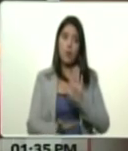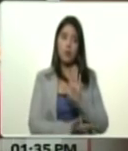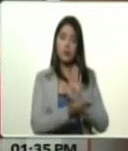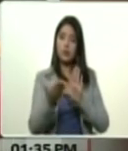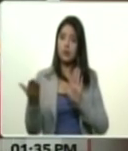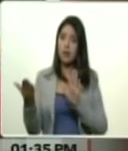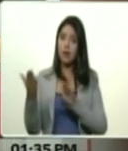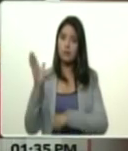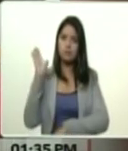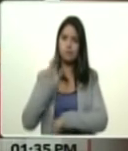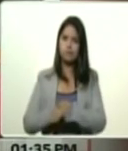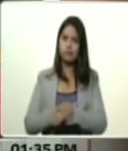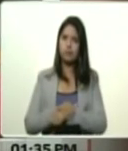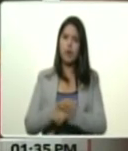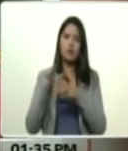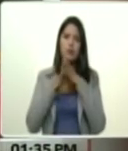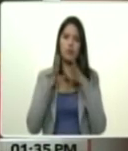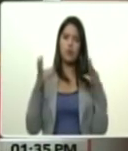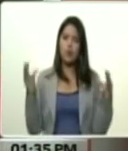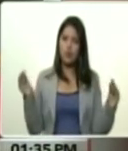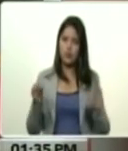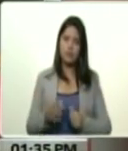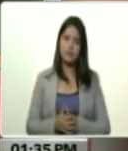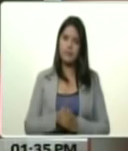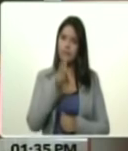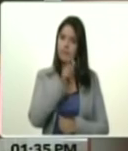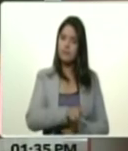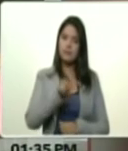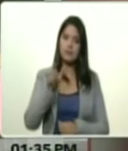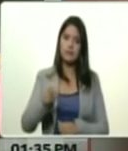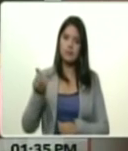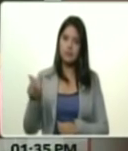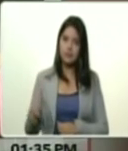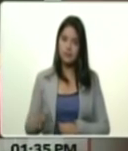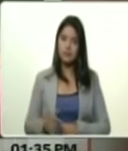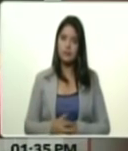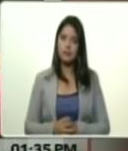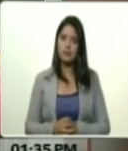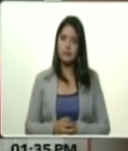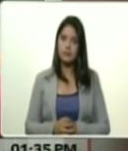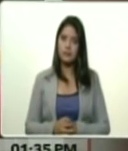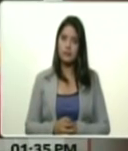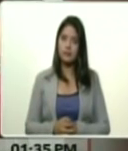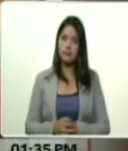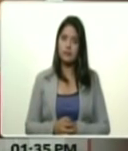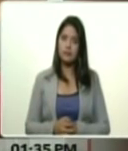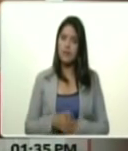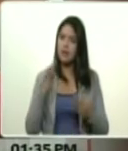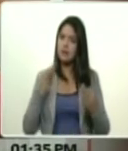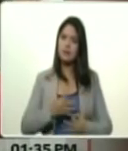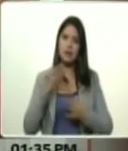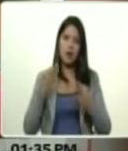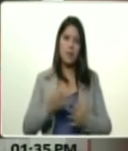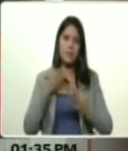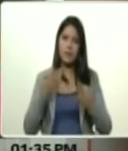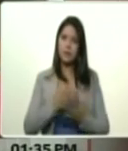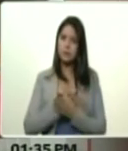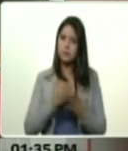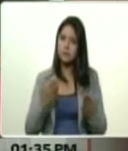del apresto de todos nuestros funcionarios, y presto siempre